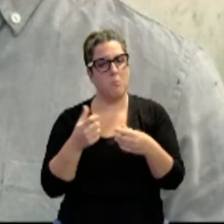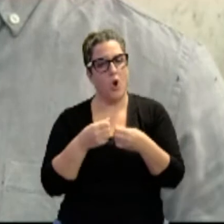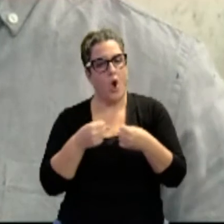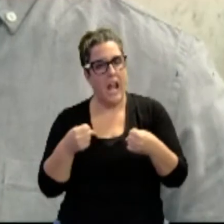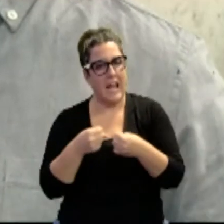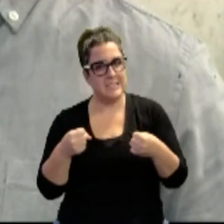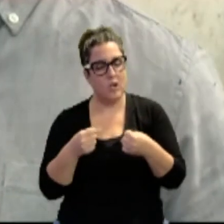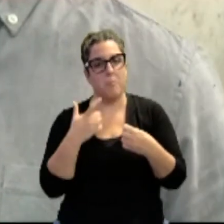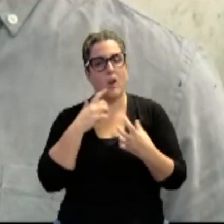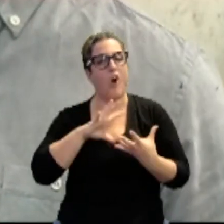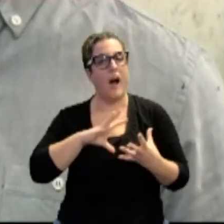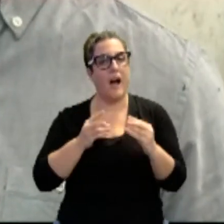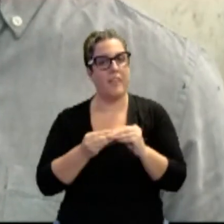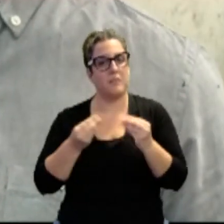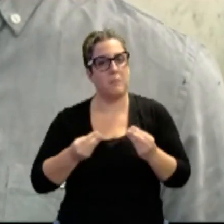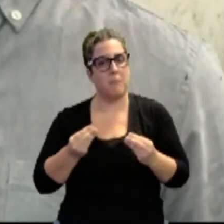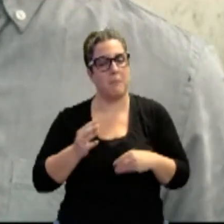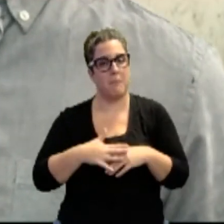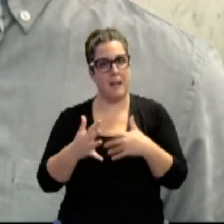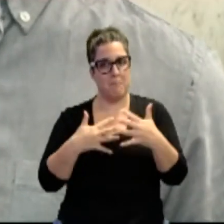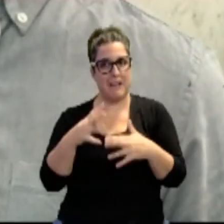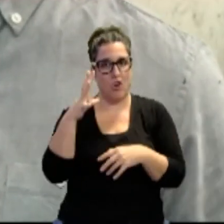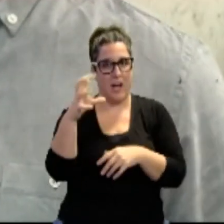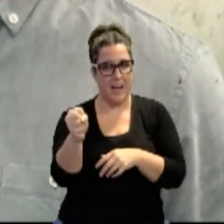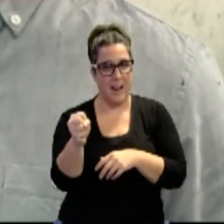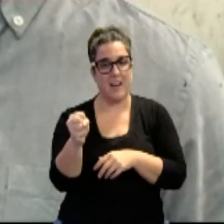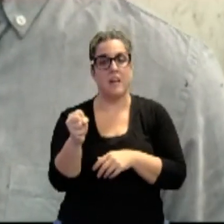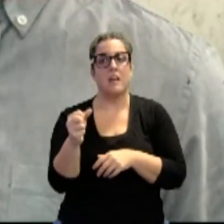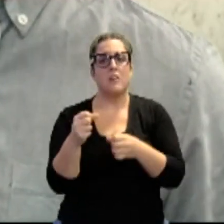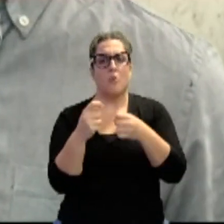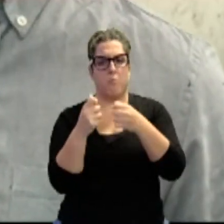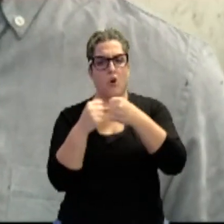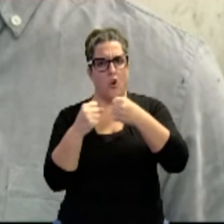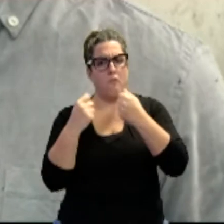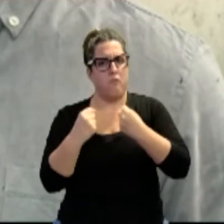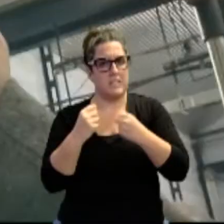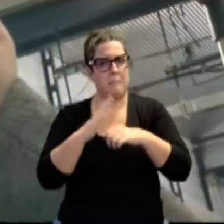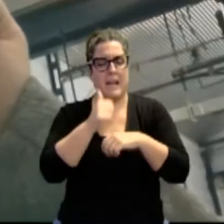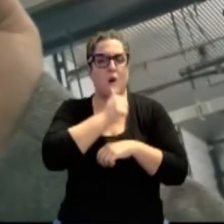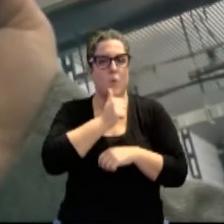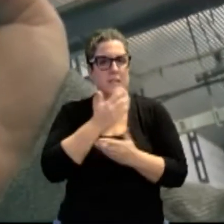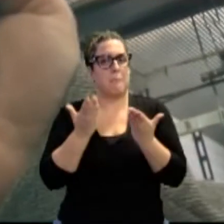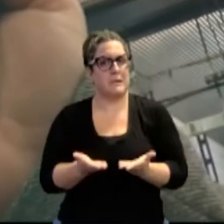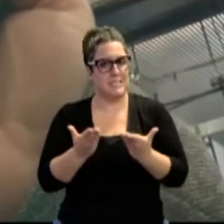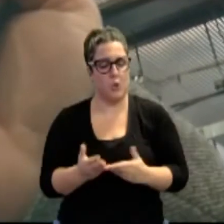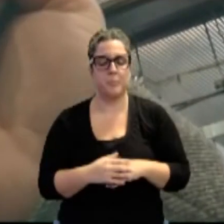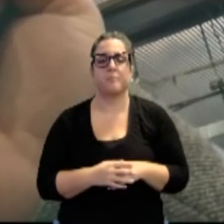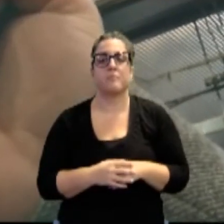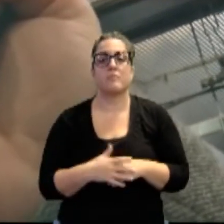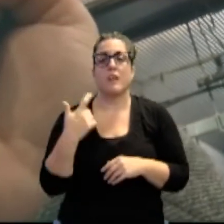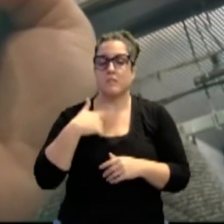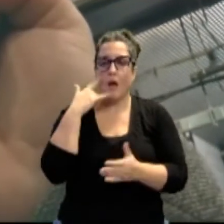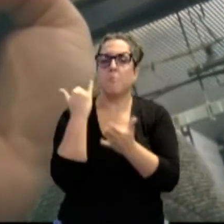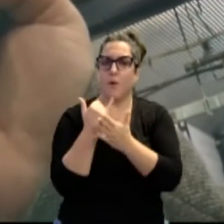necesitamos que se pueda agarrar bien a la mano y que tenga una tensión para poder soportar el peso. Las pruebas de tracción